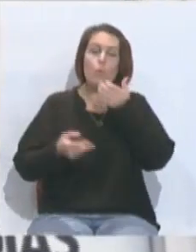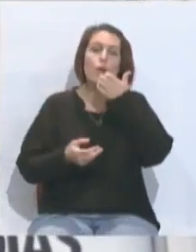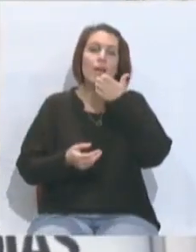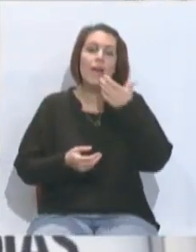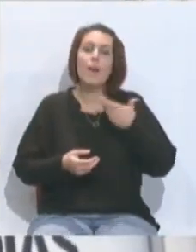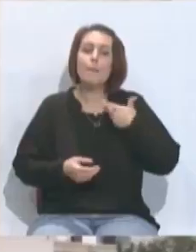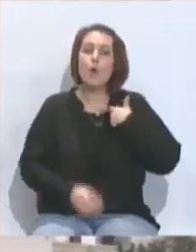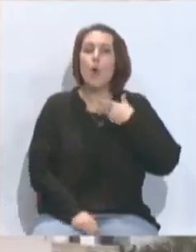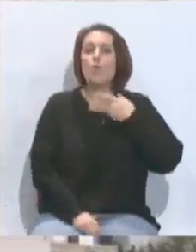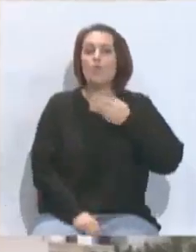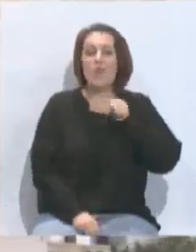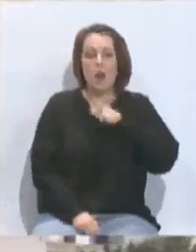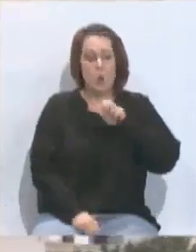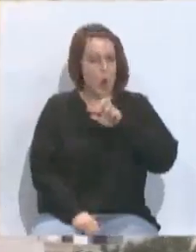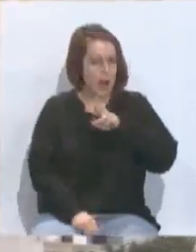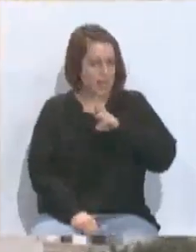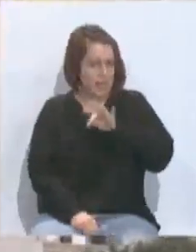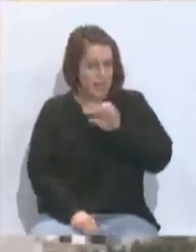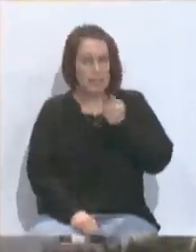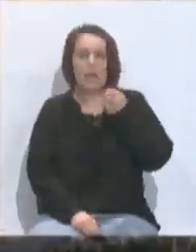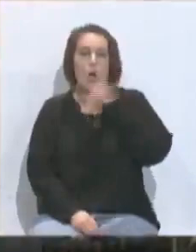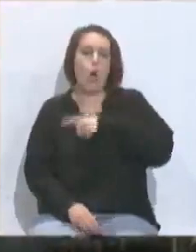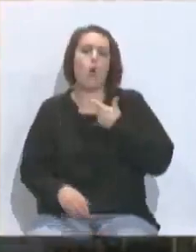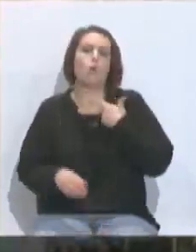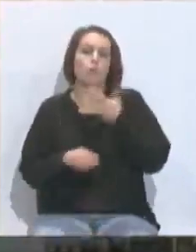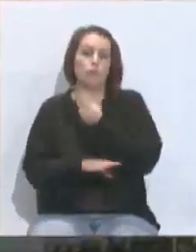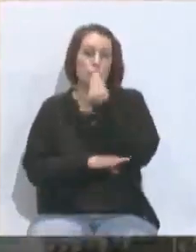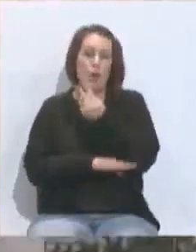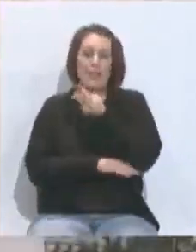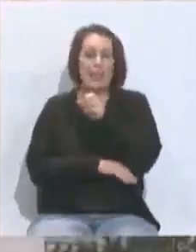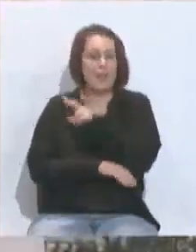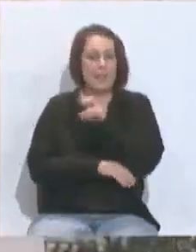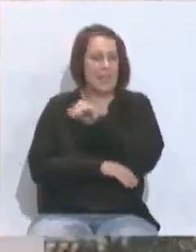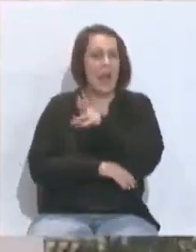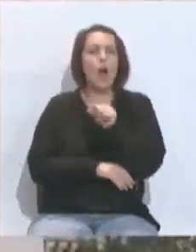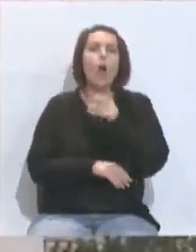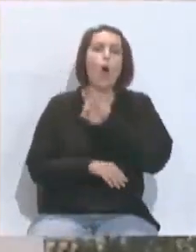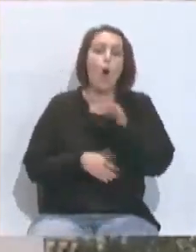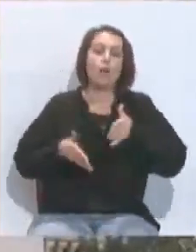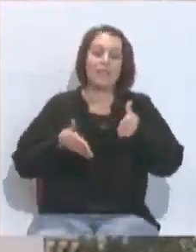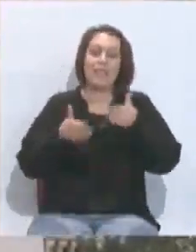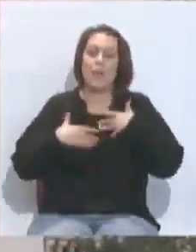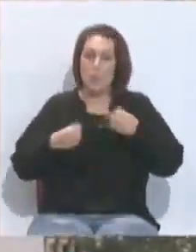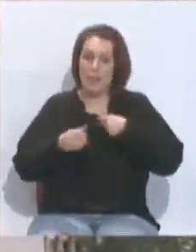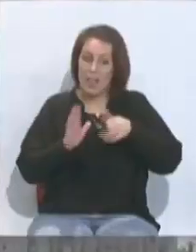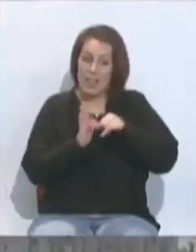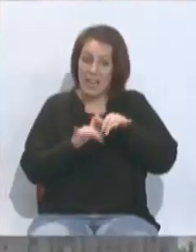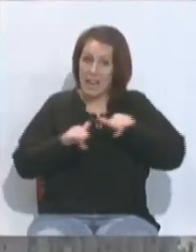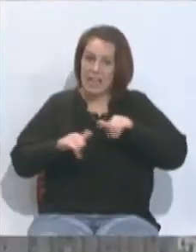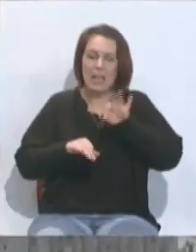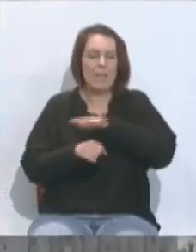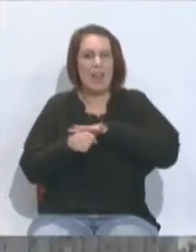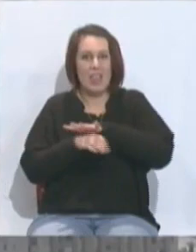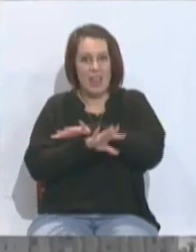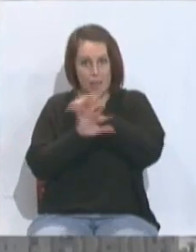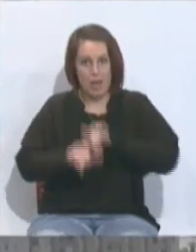Baluarte de los Mártires, la Torre Tavira o 3 kioscos bar en la Avenida de la Sanidad Pública, junto a la Caleta y en la Barriada de la